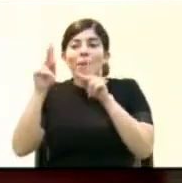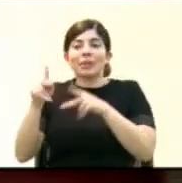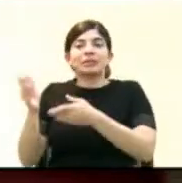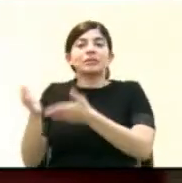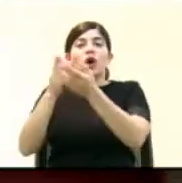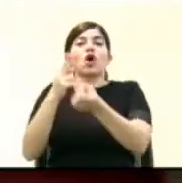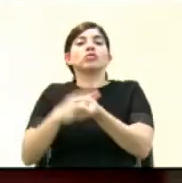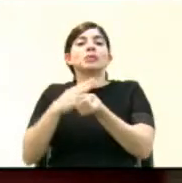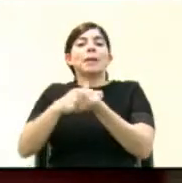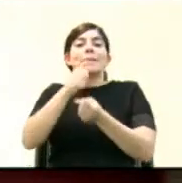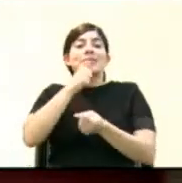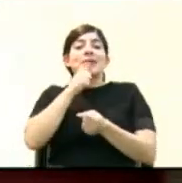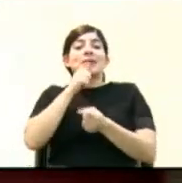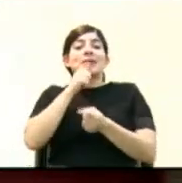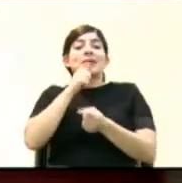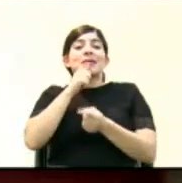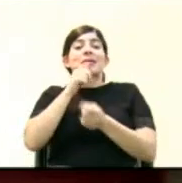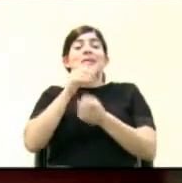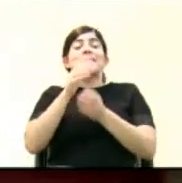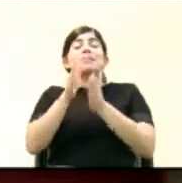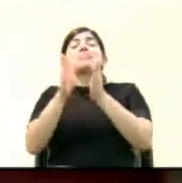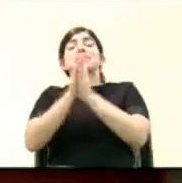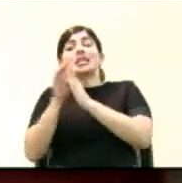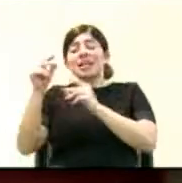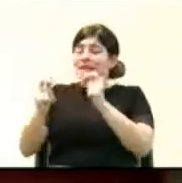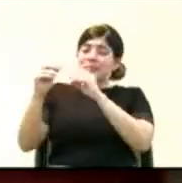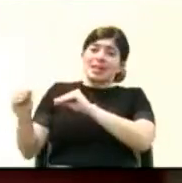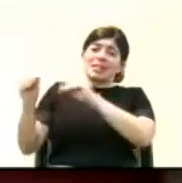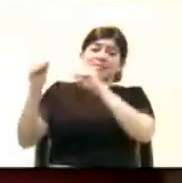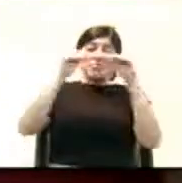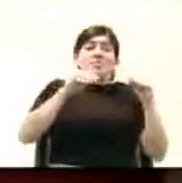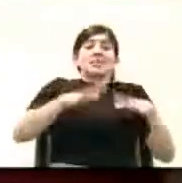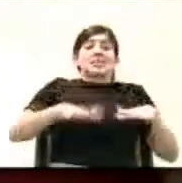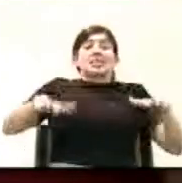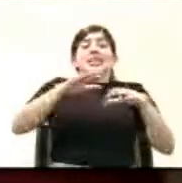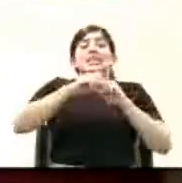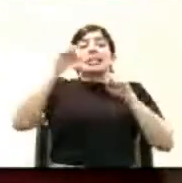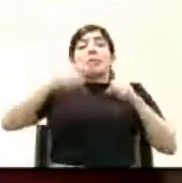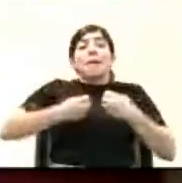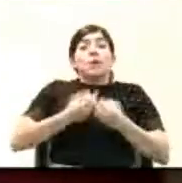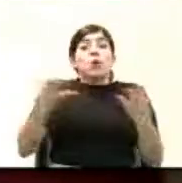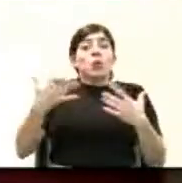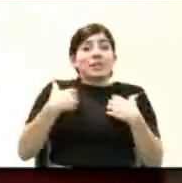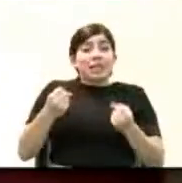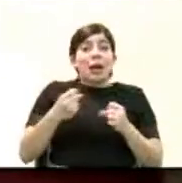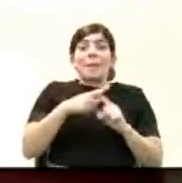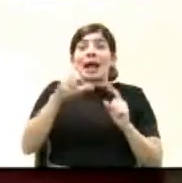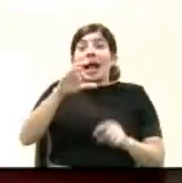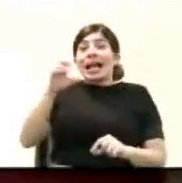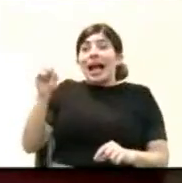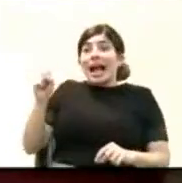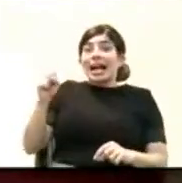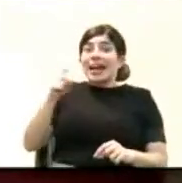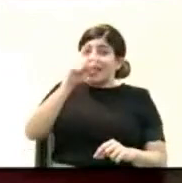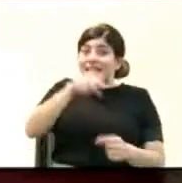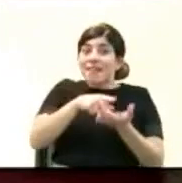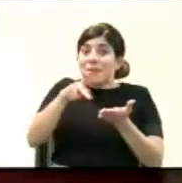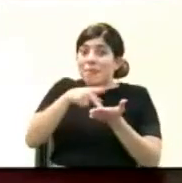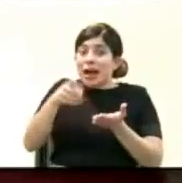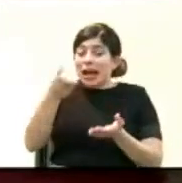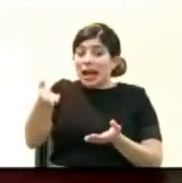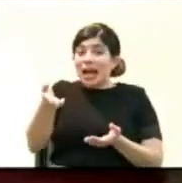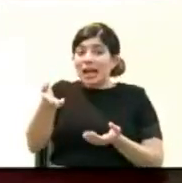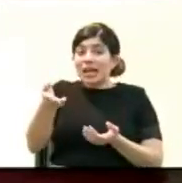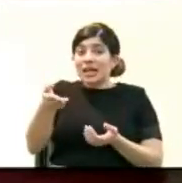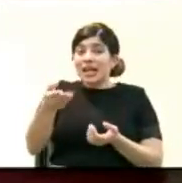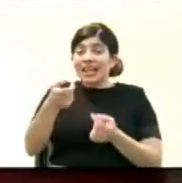privada y pide que se le traslade de inmediato al sistema público de salud, pero la caja asumiendo los costos